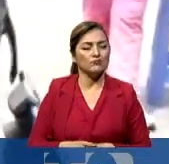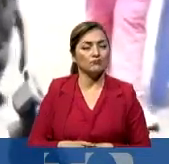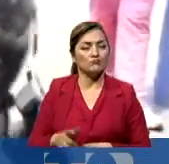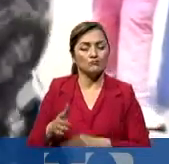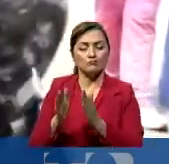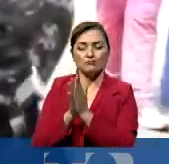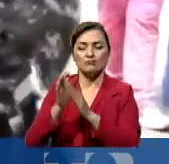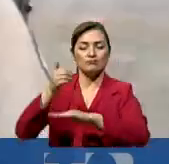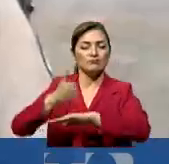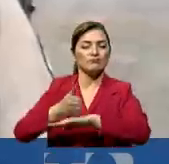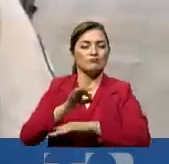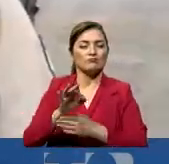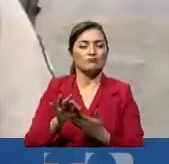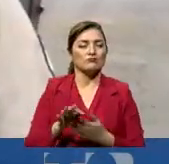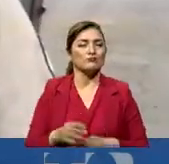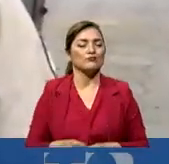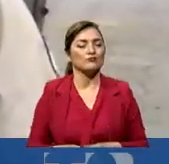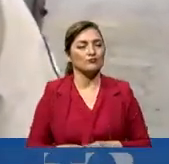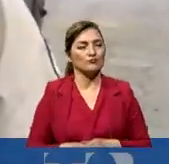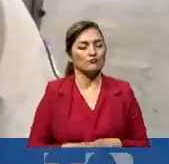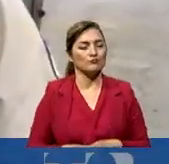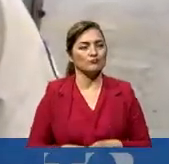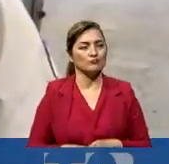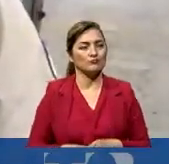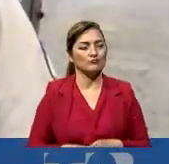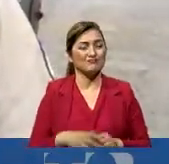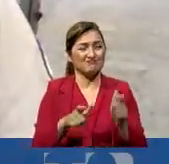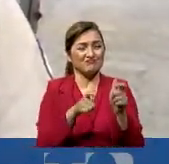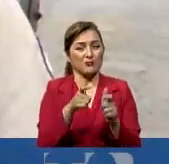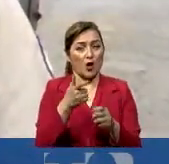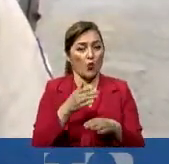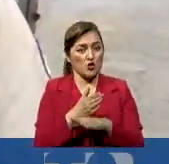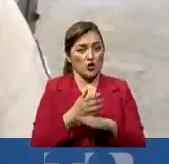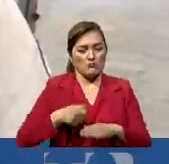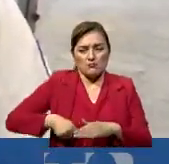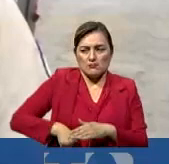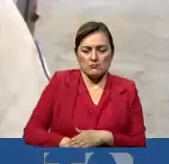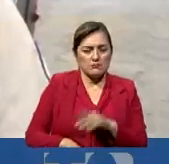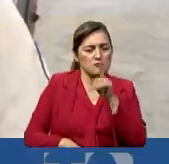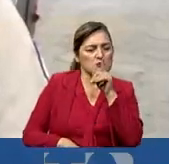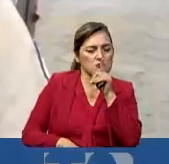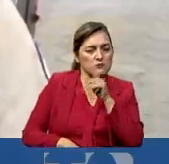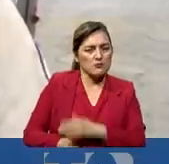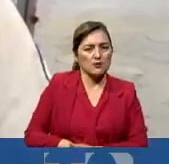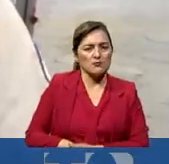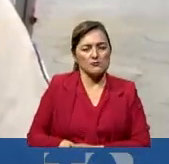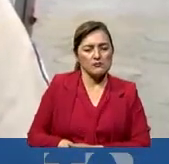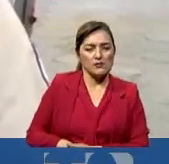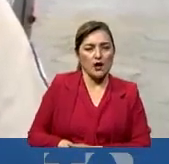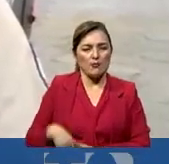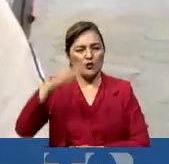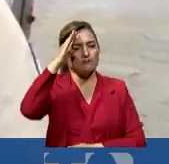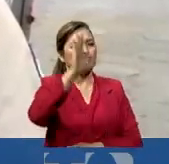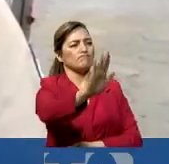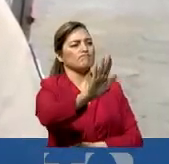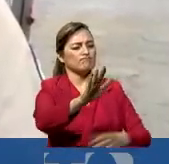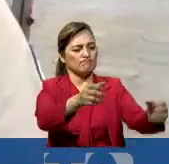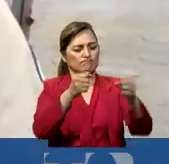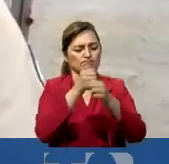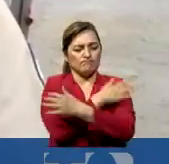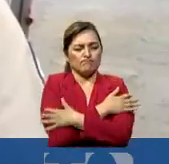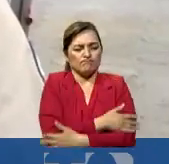autoridad cantonal. Bueno, de ver cómo se puede sancionar a estas personas que tienen armas blancas en la Policía